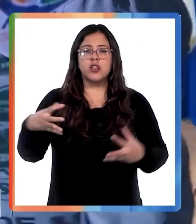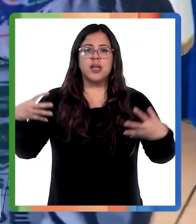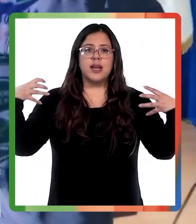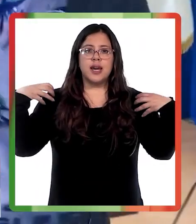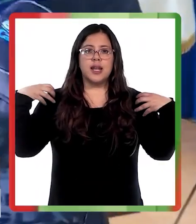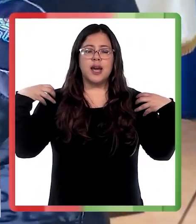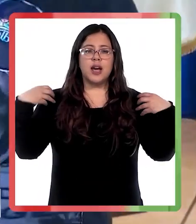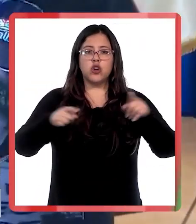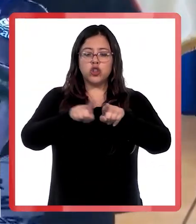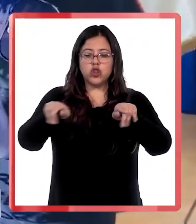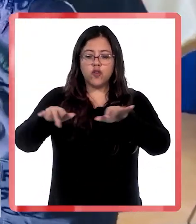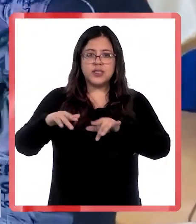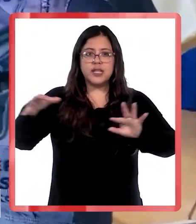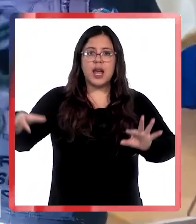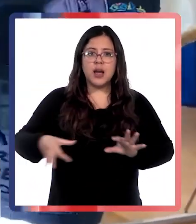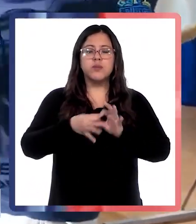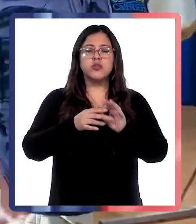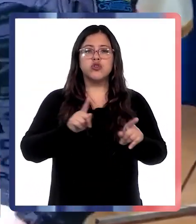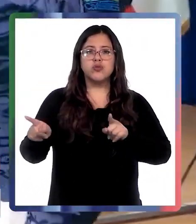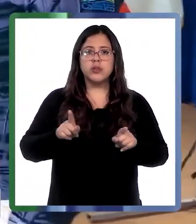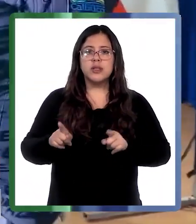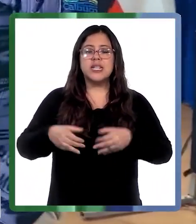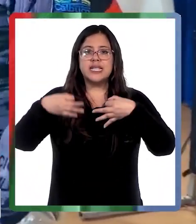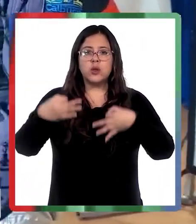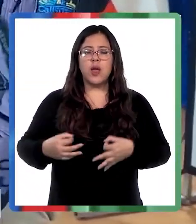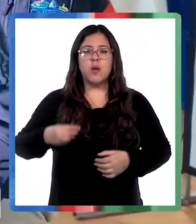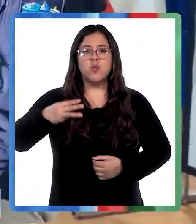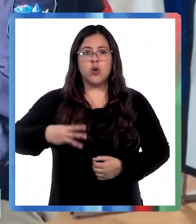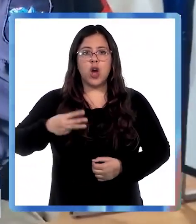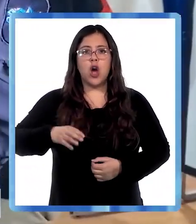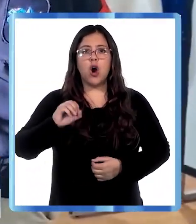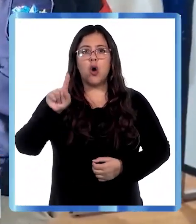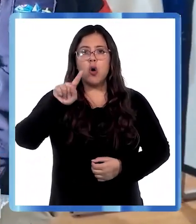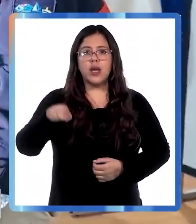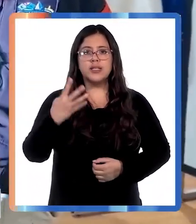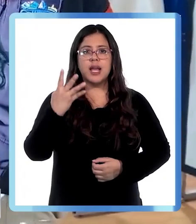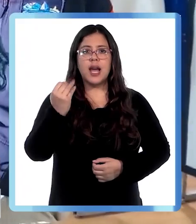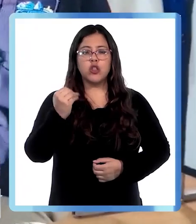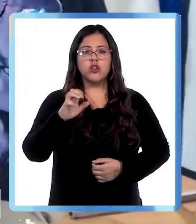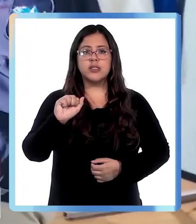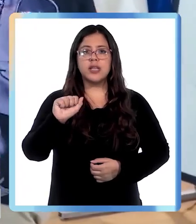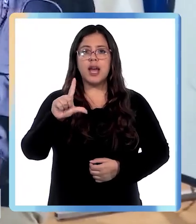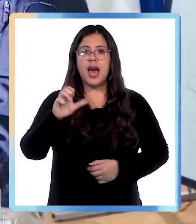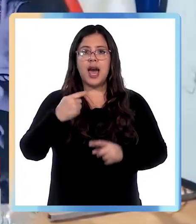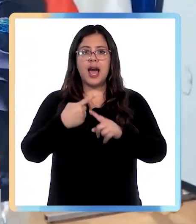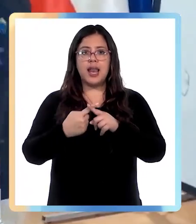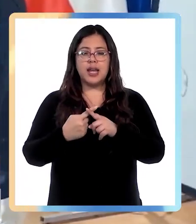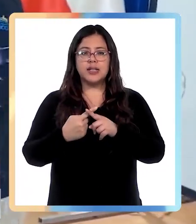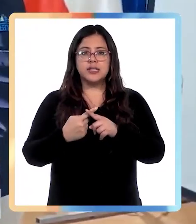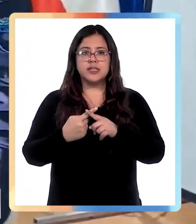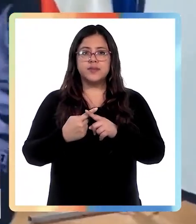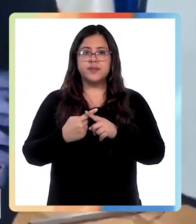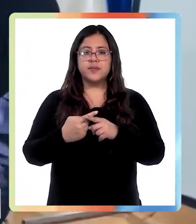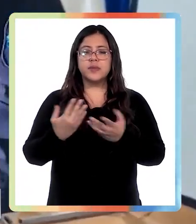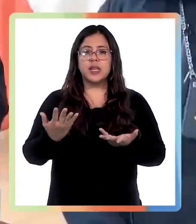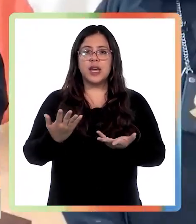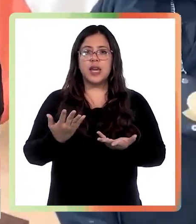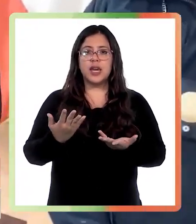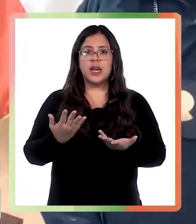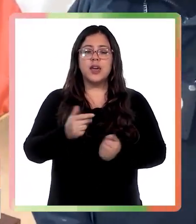de la oficina de enlace y coordinación en seguridad municipal os1 Alex schulbuch